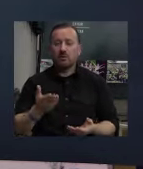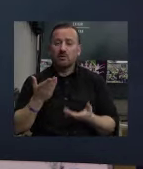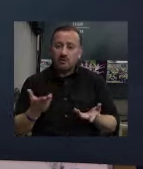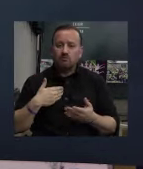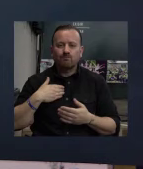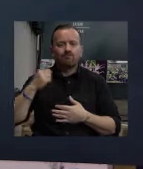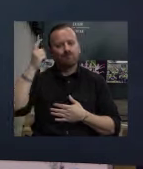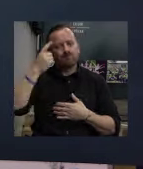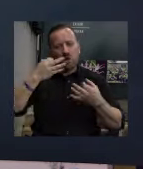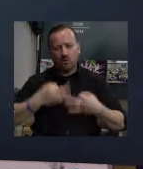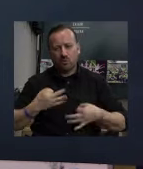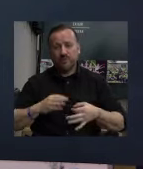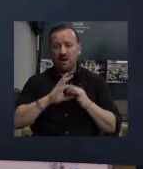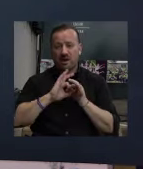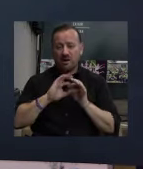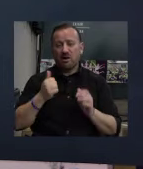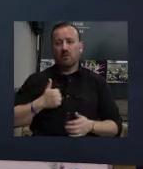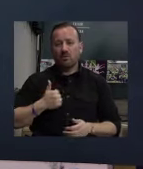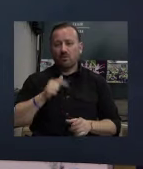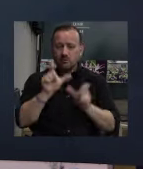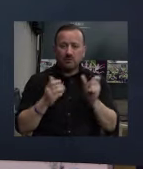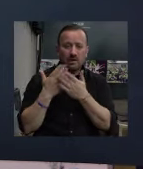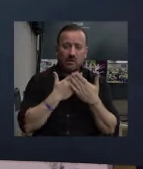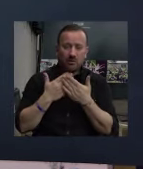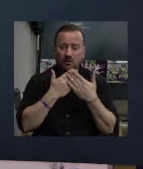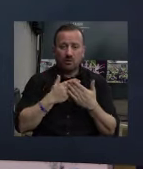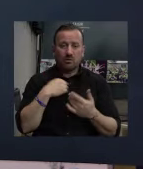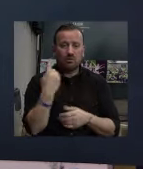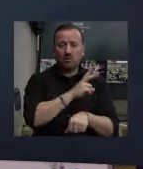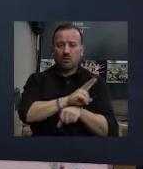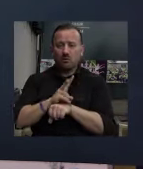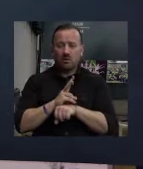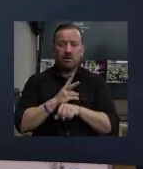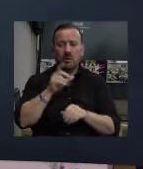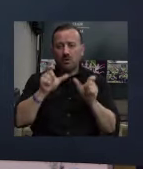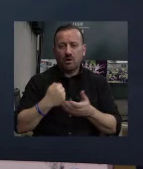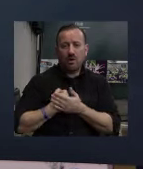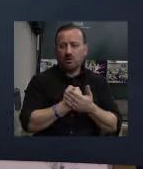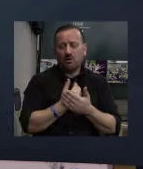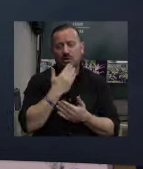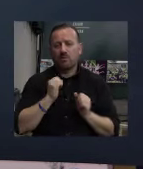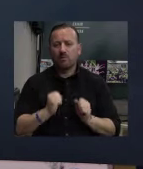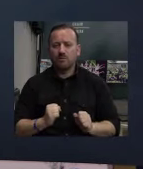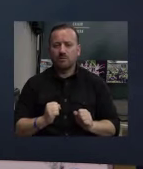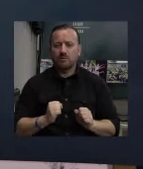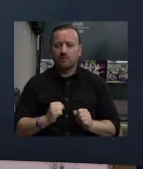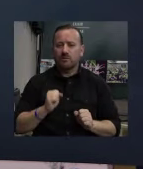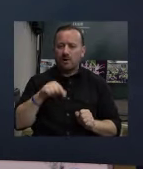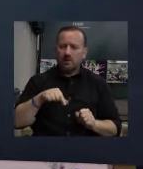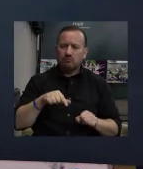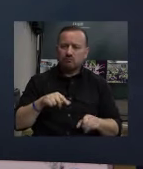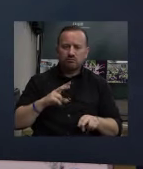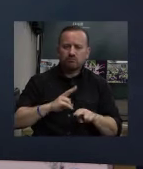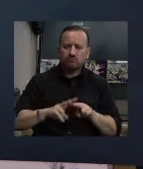convencidos de Que gracias al compromiso de nuestros estudiantes de nuestros docentes nuestros colaboradores vamos a ser capaces de sacar esta